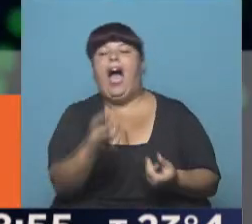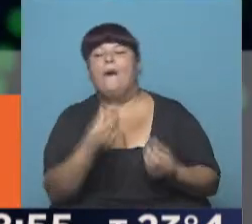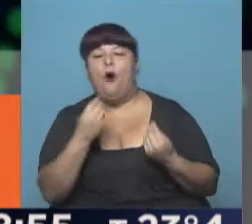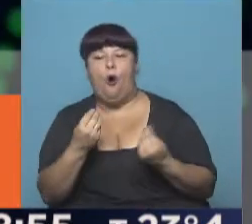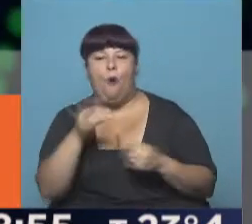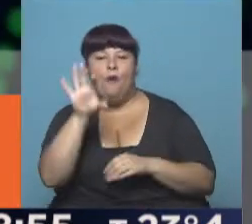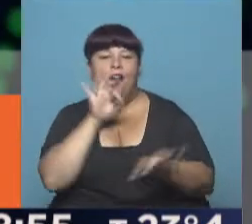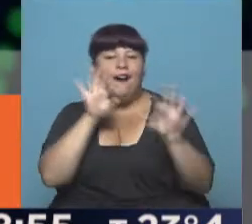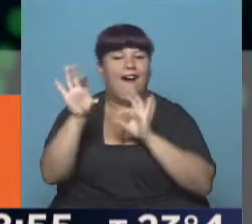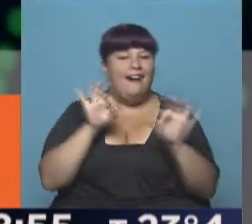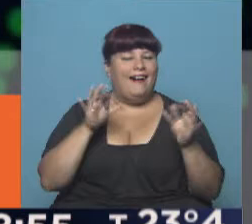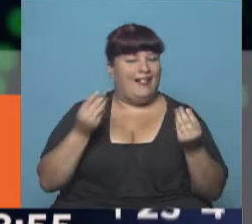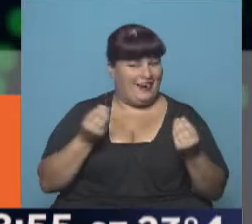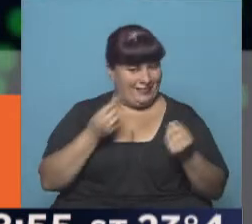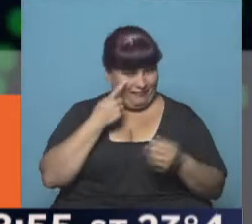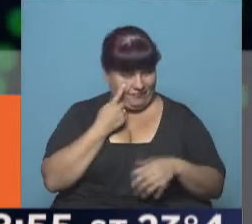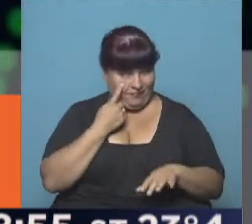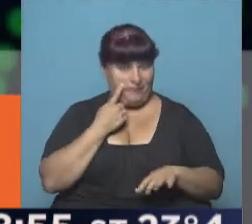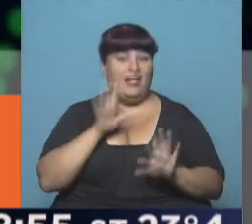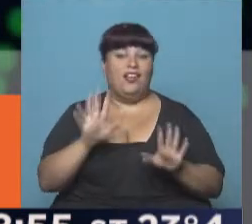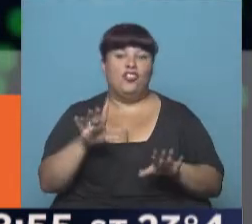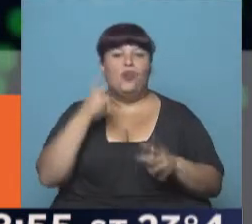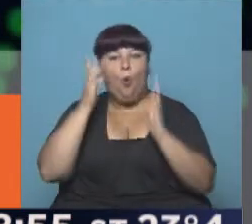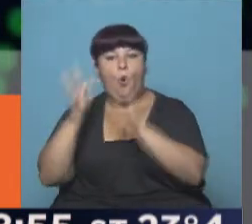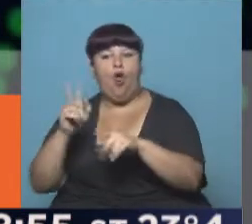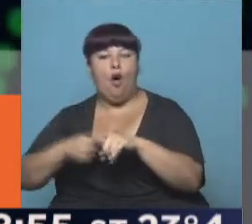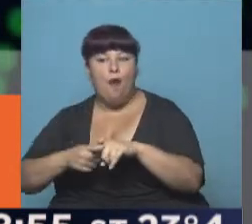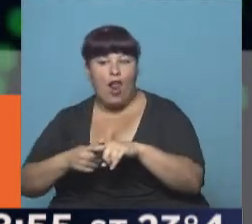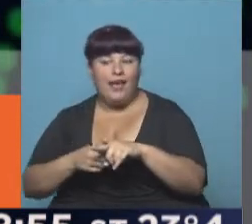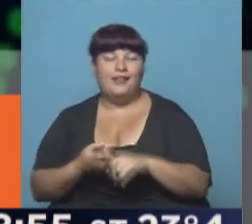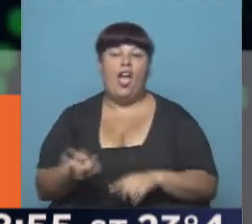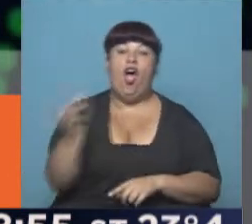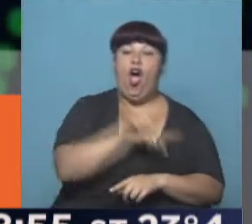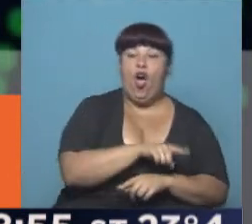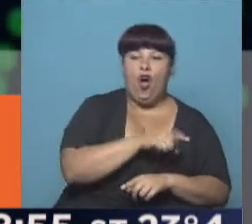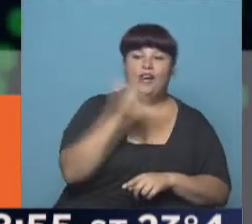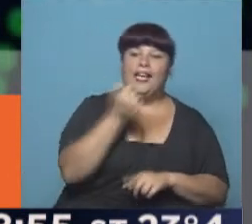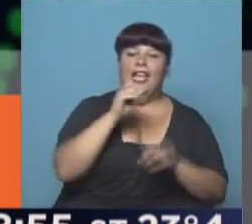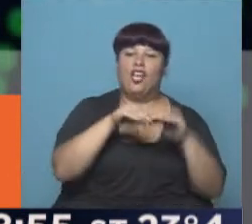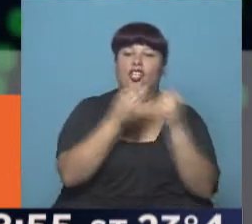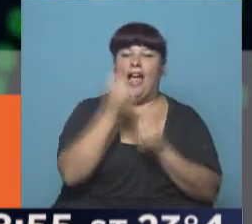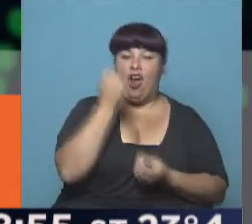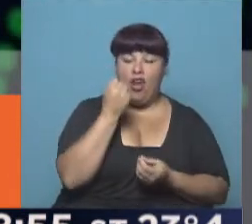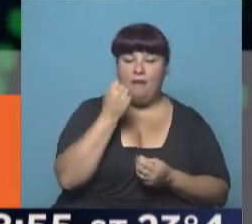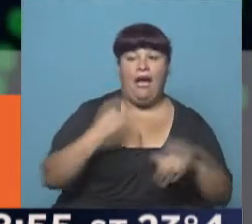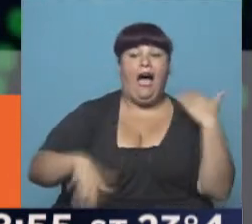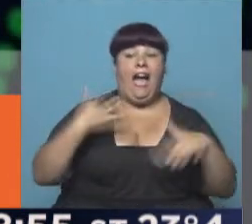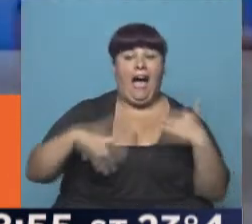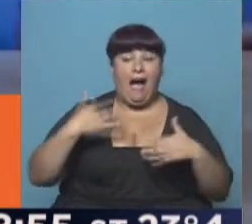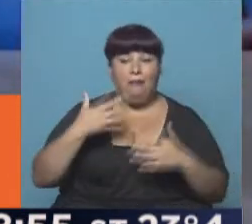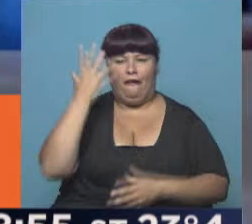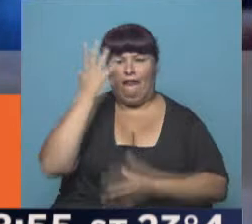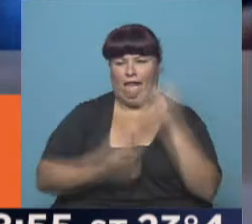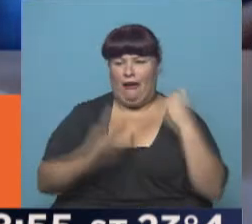se seleccionan las prendas. Entonces uno se dedicó a la política y otro se dedicó a los números, y en el apuro le erró por